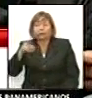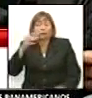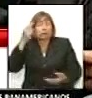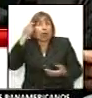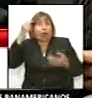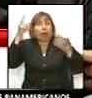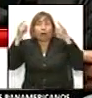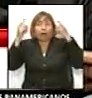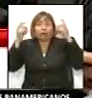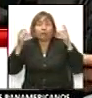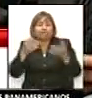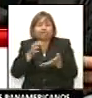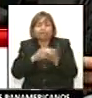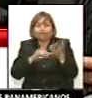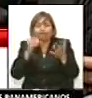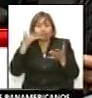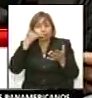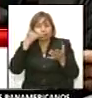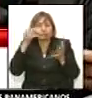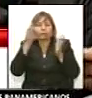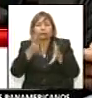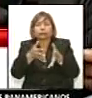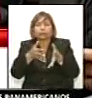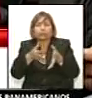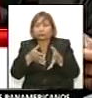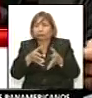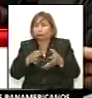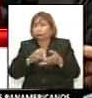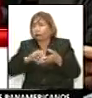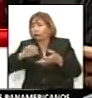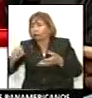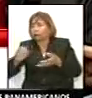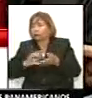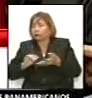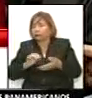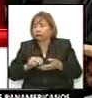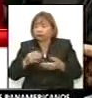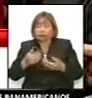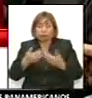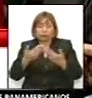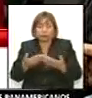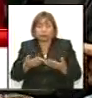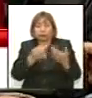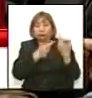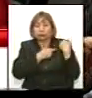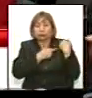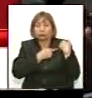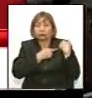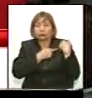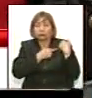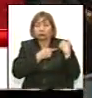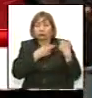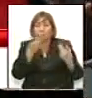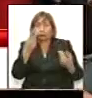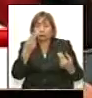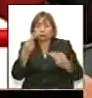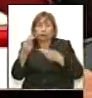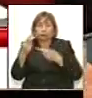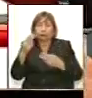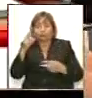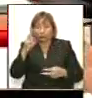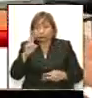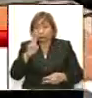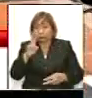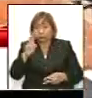descuidaron, ¿no? Ellos se descuidaron. Da la responsabilidad a los dos policías.